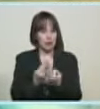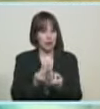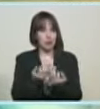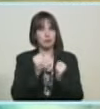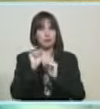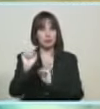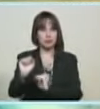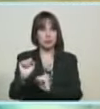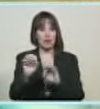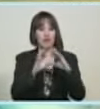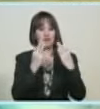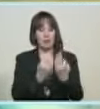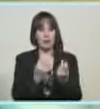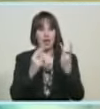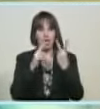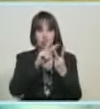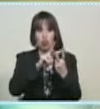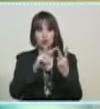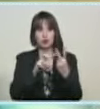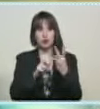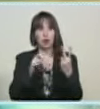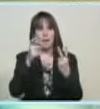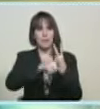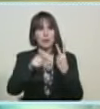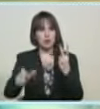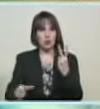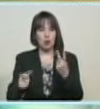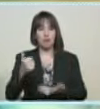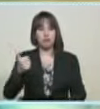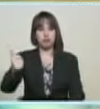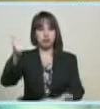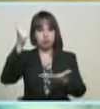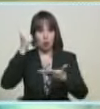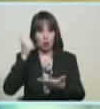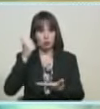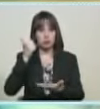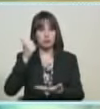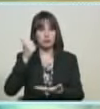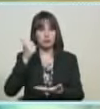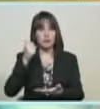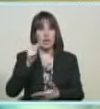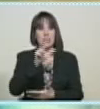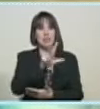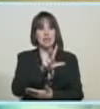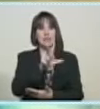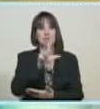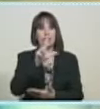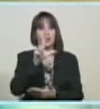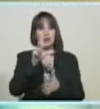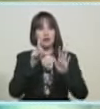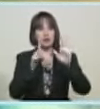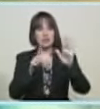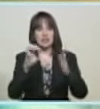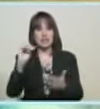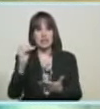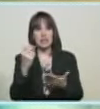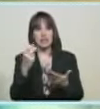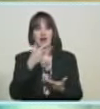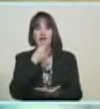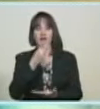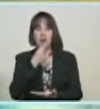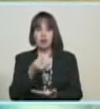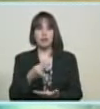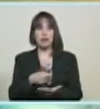familia de dos integrantes recibirán su bono de subsidio de 360 bolívares dos